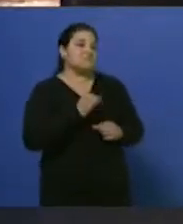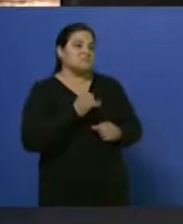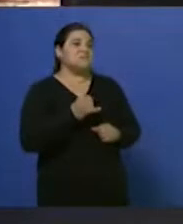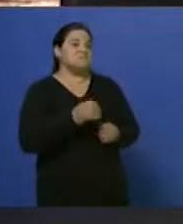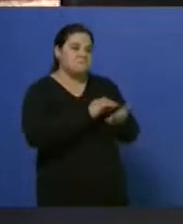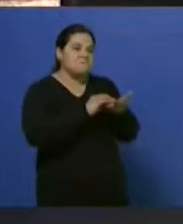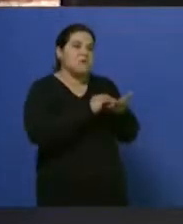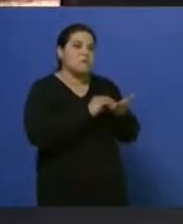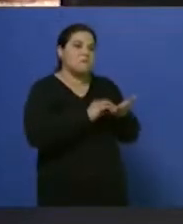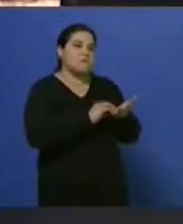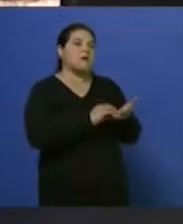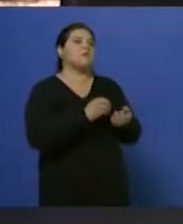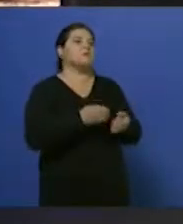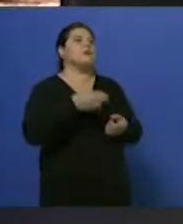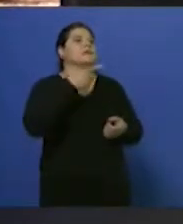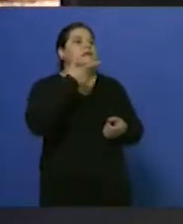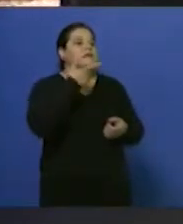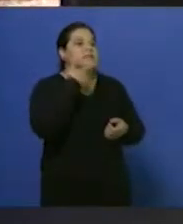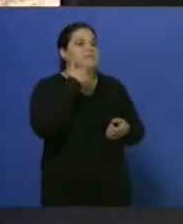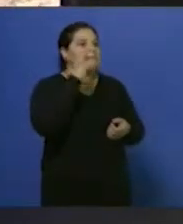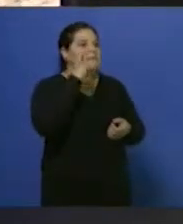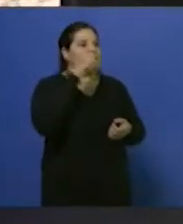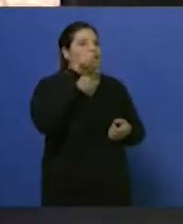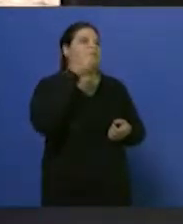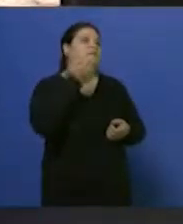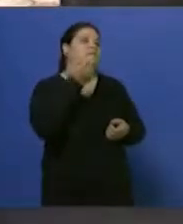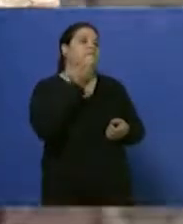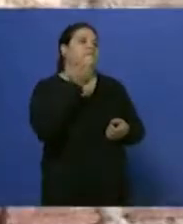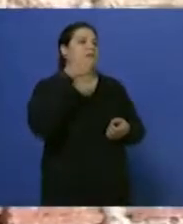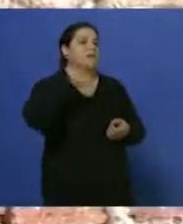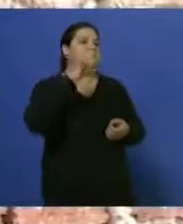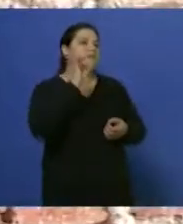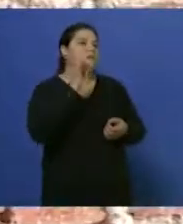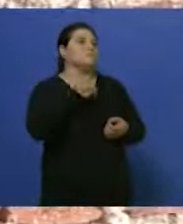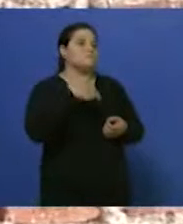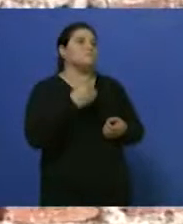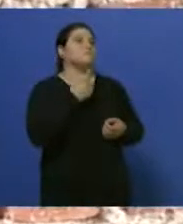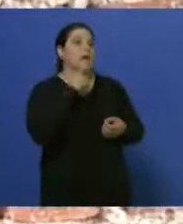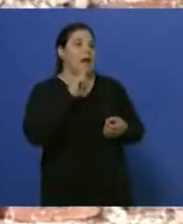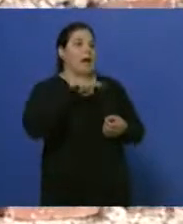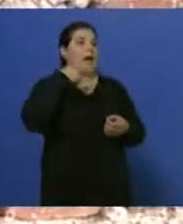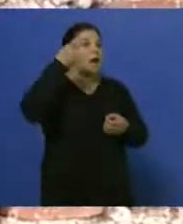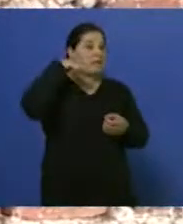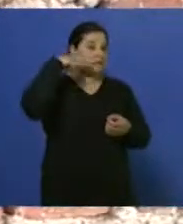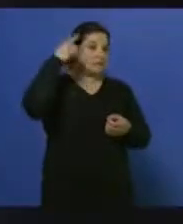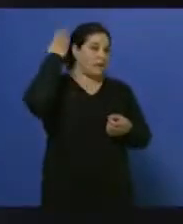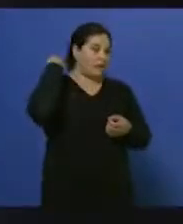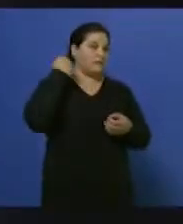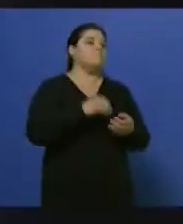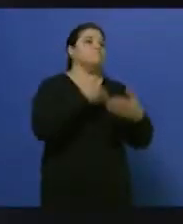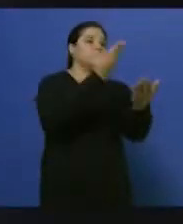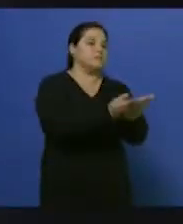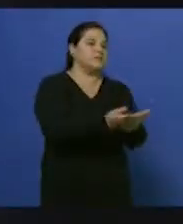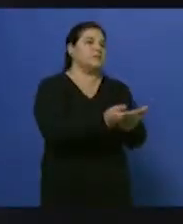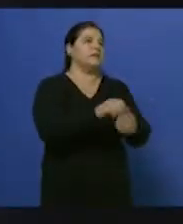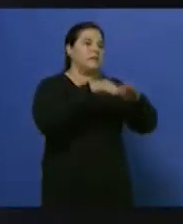Marcelo Martín Silvano y bueno, hemos hecho el día de ayer una presentación espontánea ante la Justicia